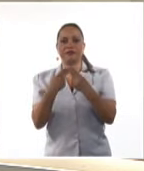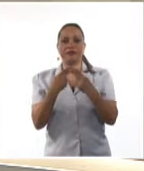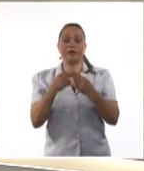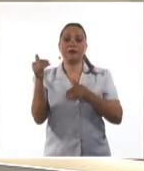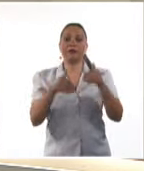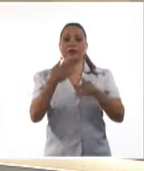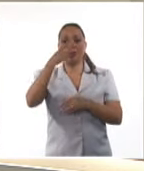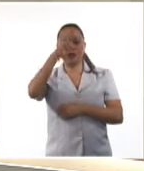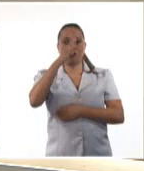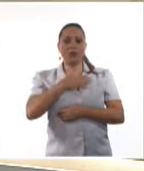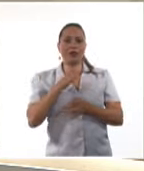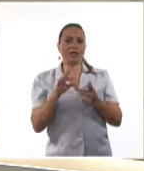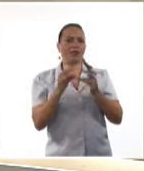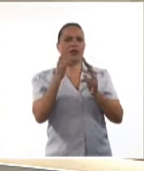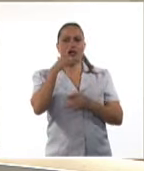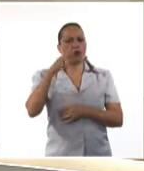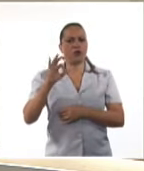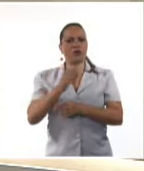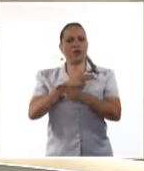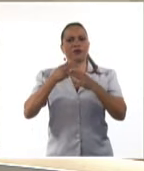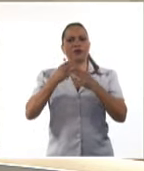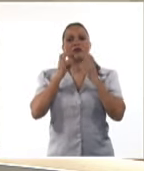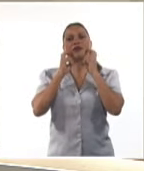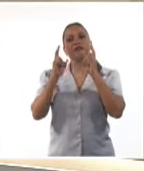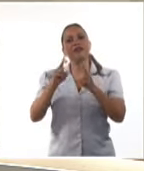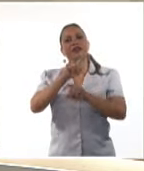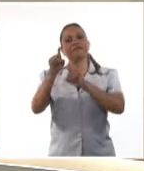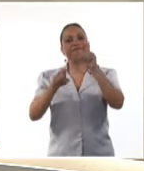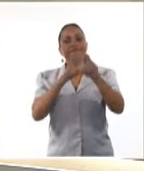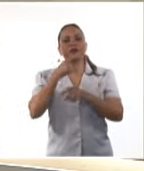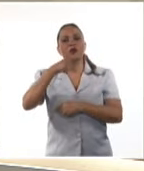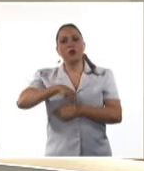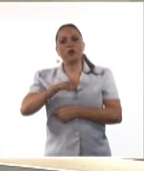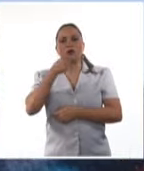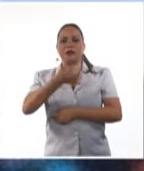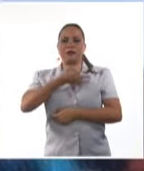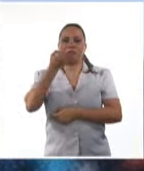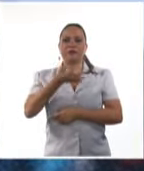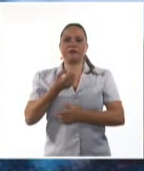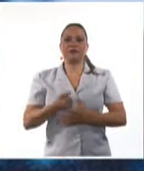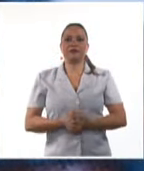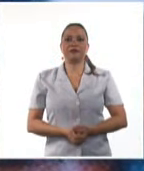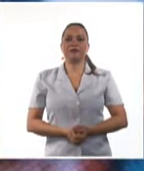es casual y su historia de vida nos acerca el periodista Pedro Lázaro Rodríguez Gil.